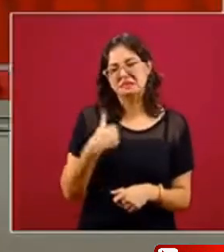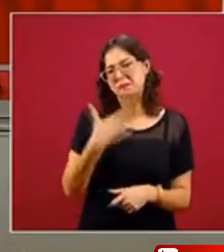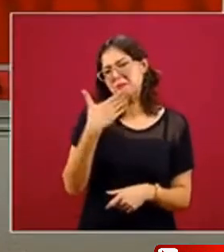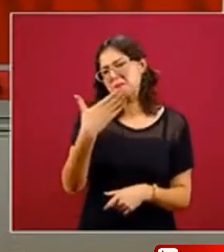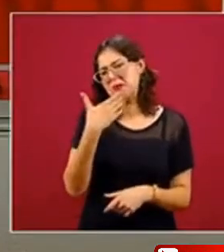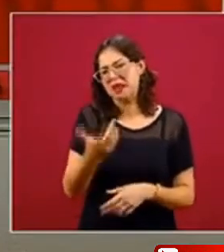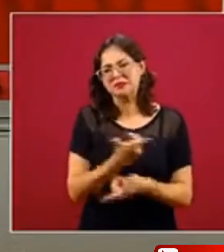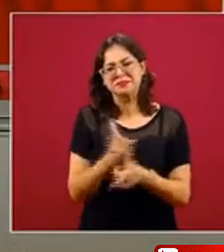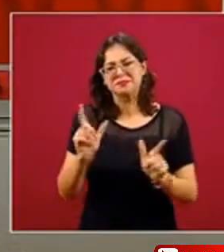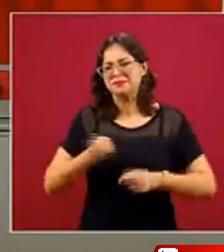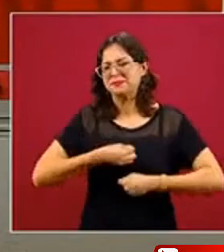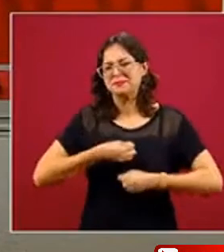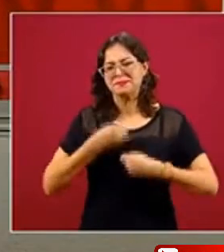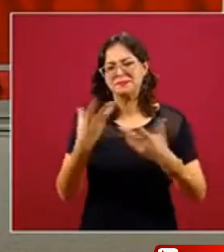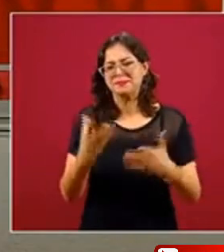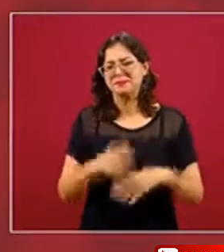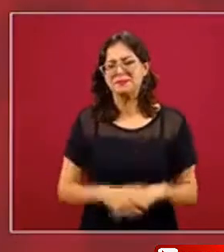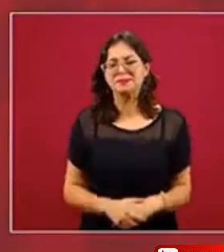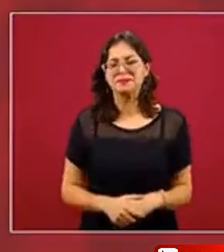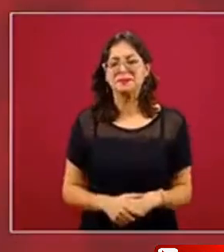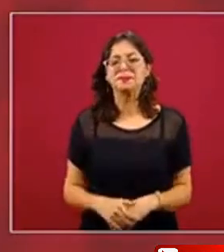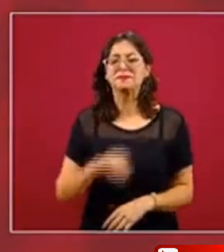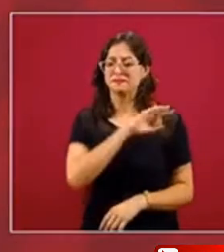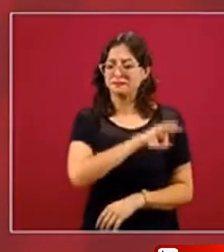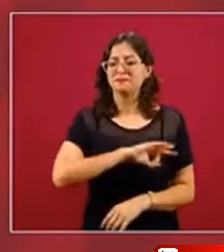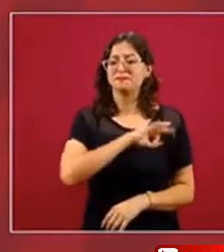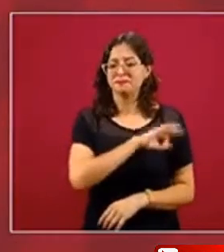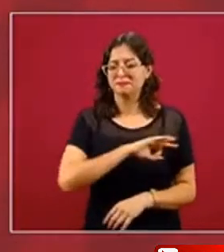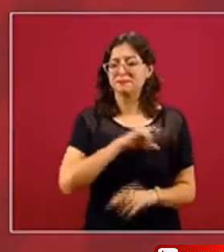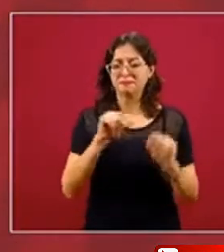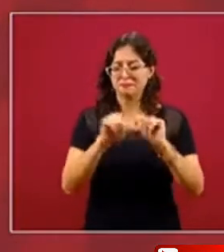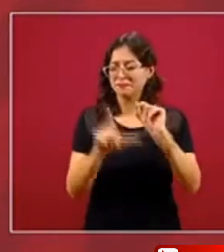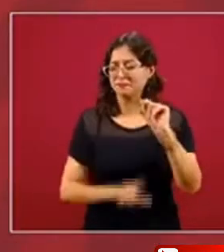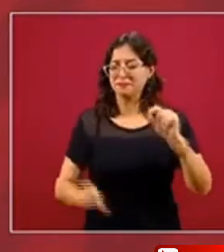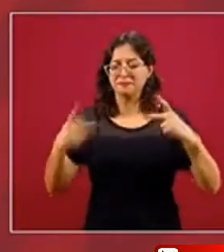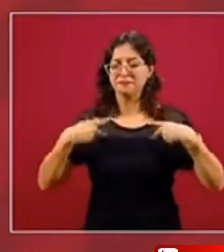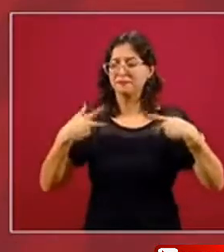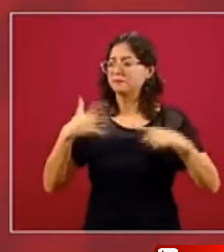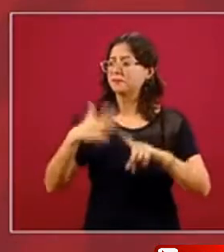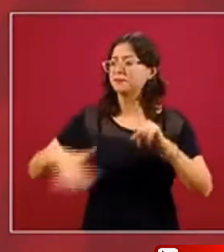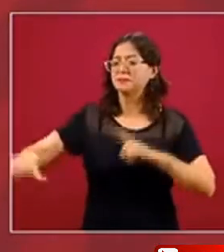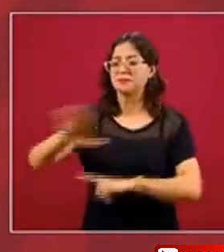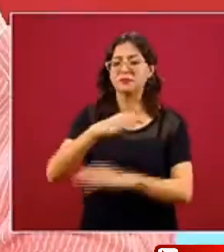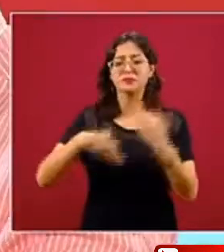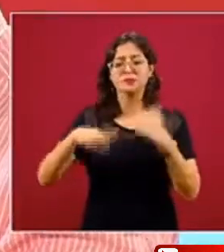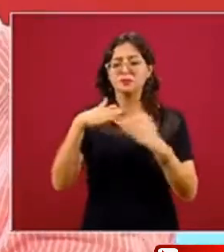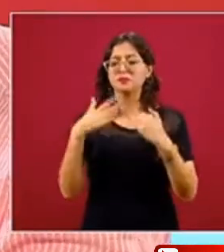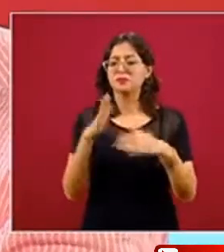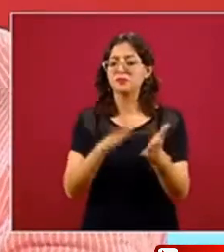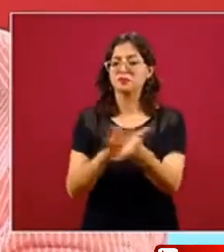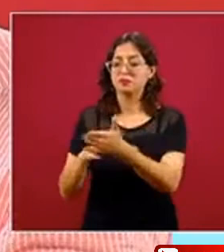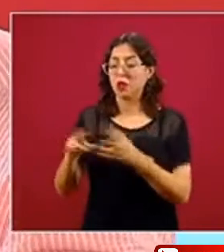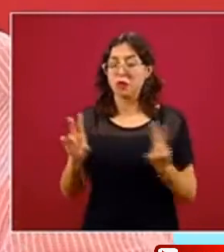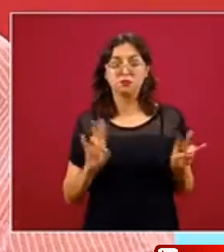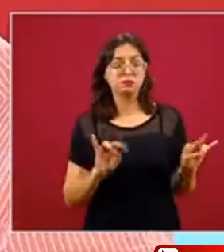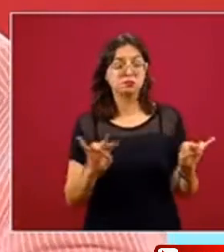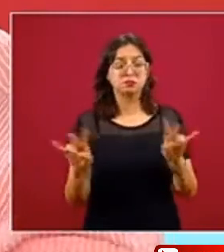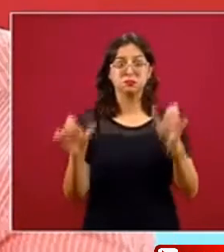de expresión. Yo felicito al pueblo de México por el excelente trabajo que hace en mantenerse